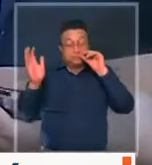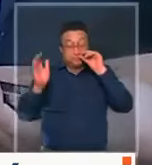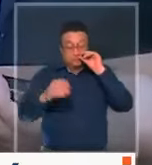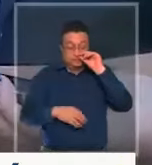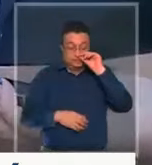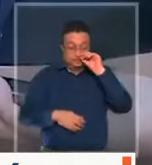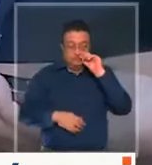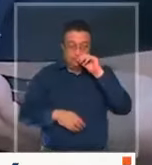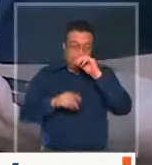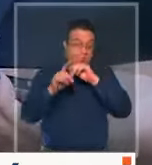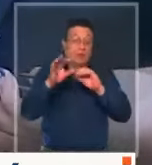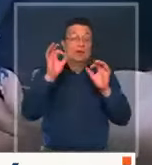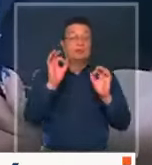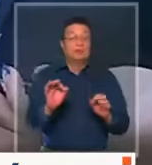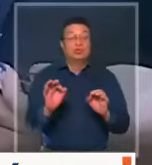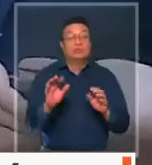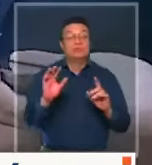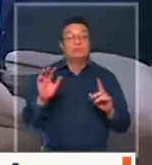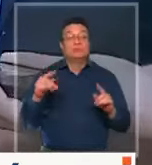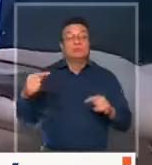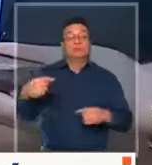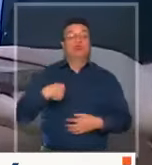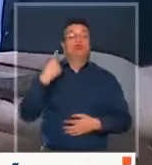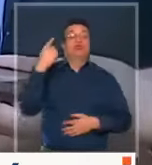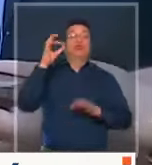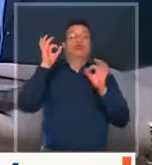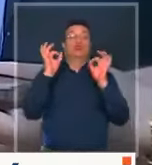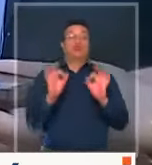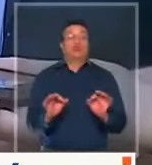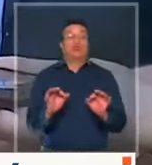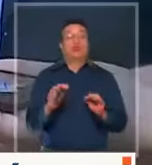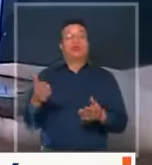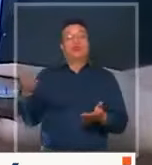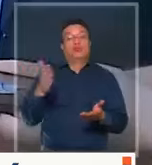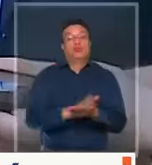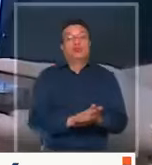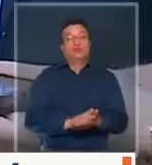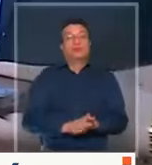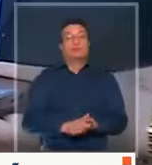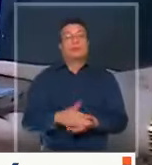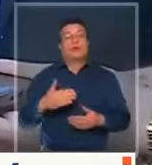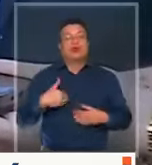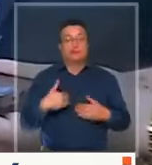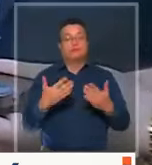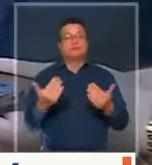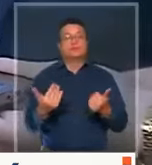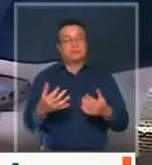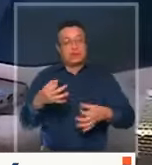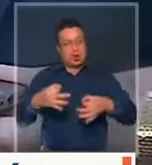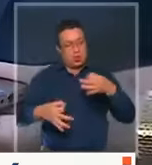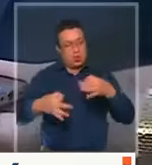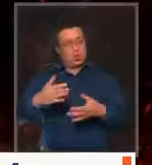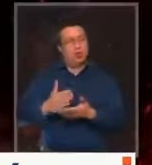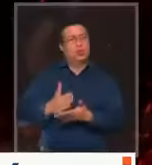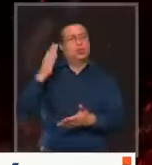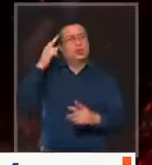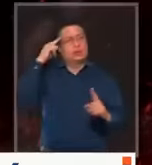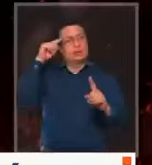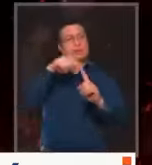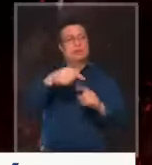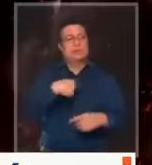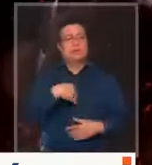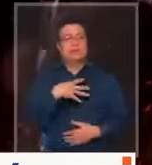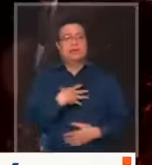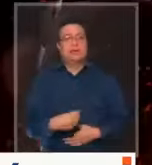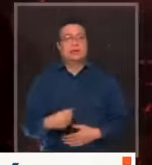y le llegó una bala y falleció. Y yo necesito justicia por mi hija. Y como